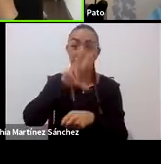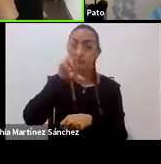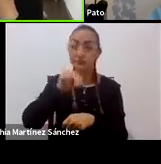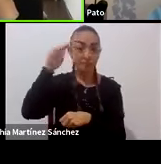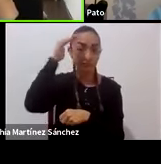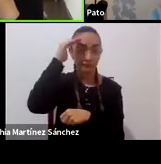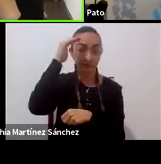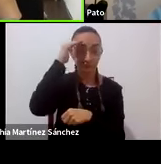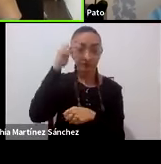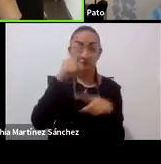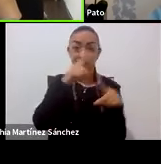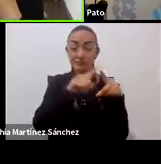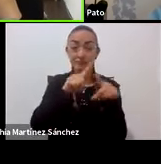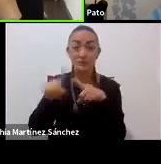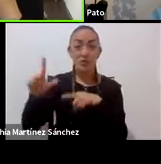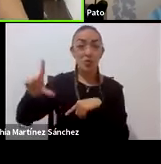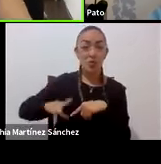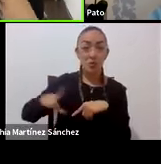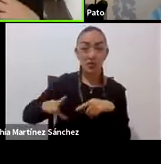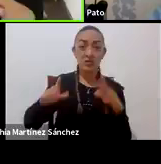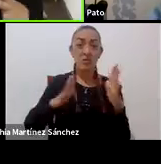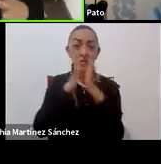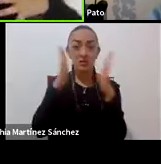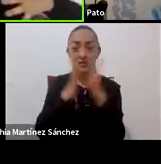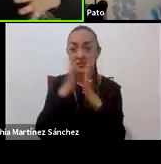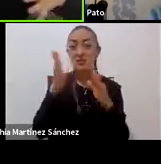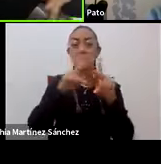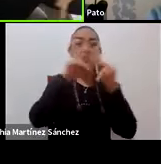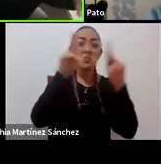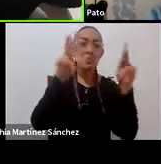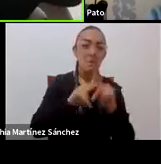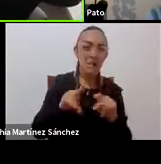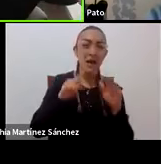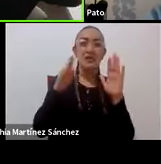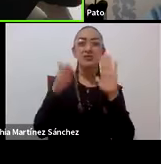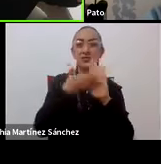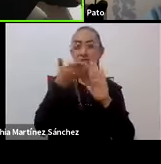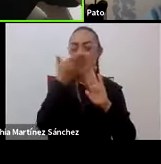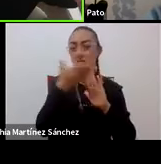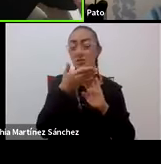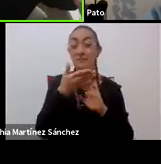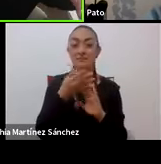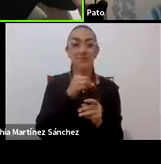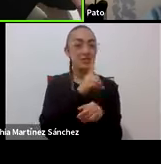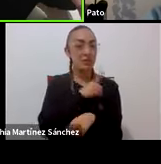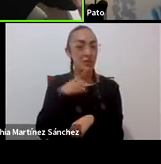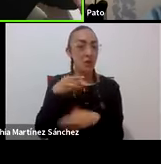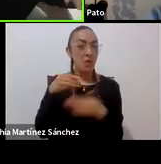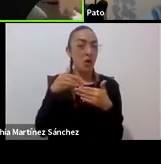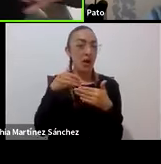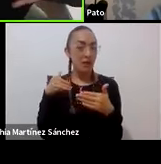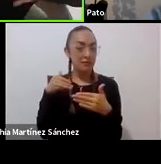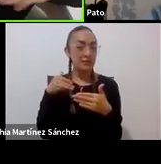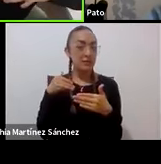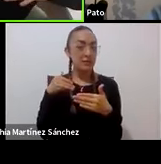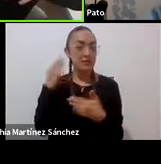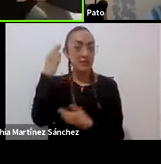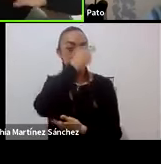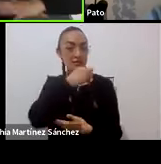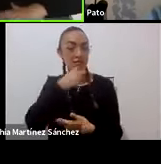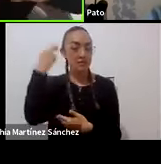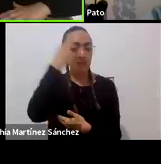gobernanza participativos, lo primero que tenemos que reconocer es todo lo que hemos construido abajo de eso y en